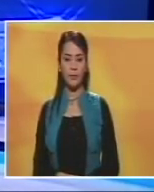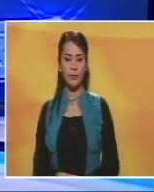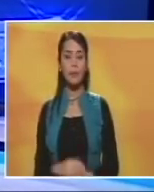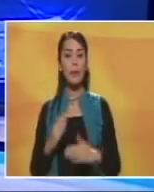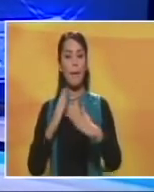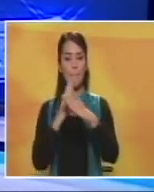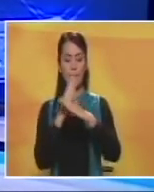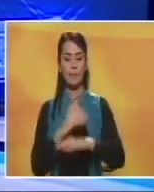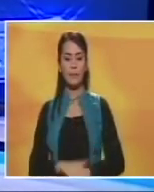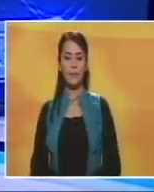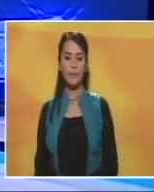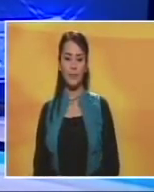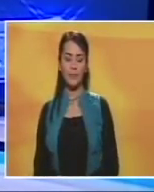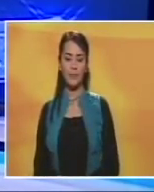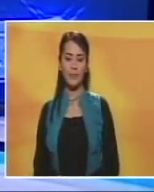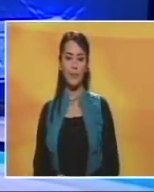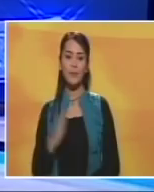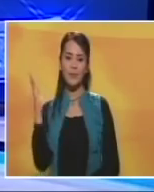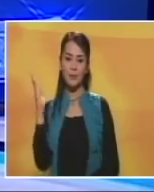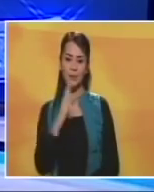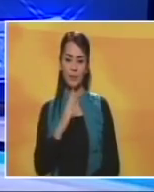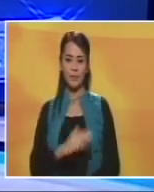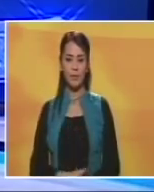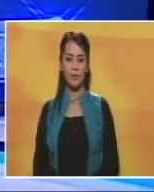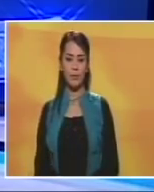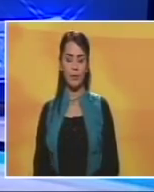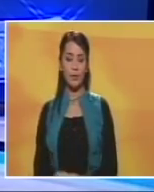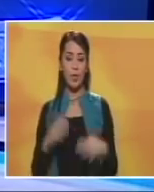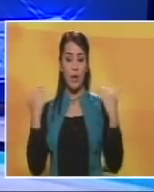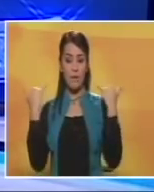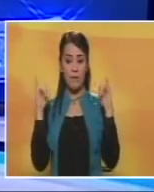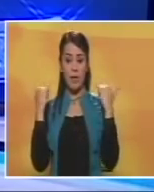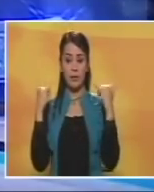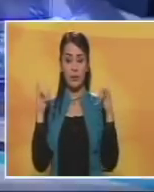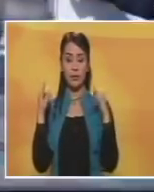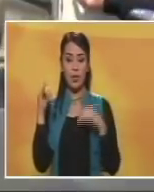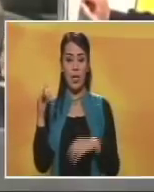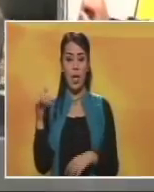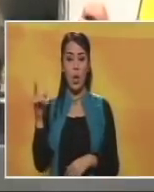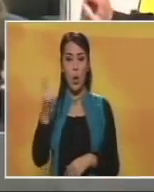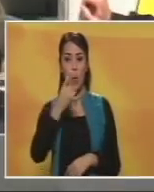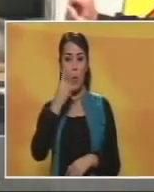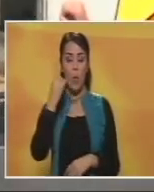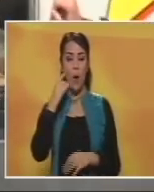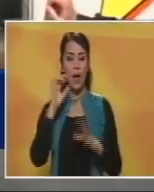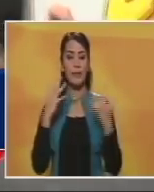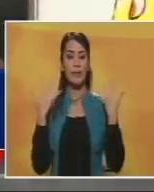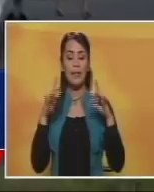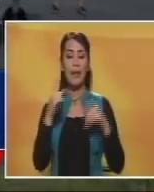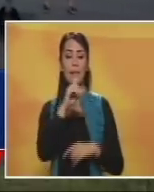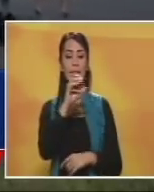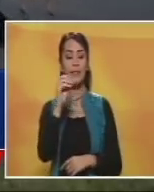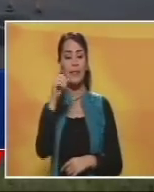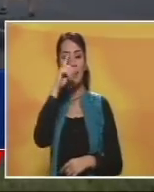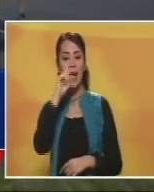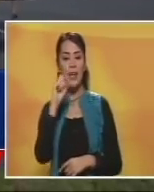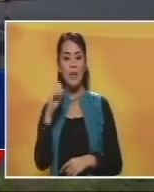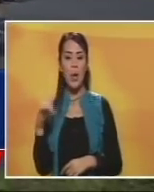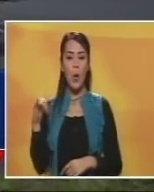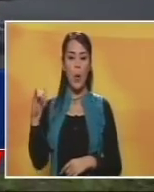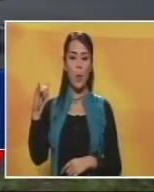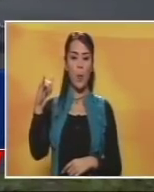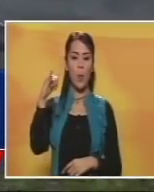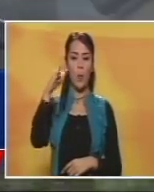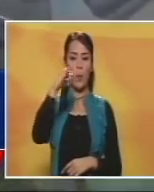Amigos, momento de hacer nuestra primera pausa. A regreso. Fiesta en el aire. Veterano de guerra celebra sus 100 años desde las alturas.